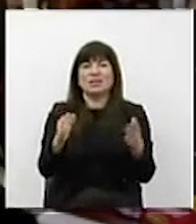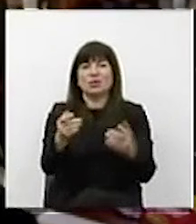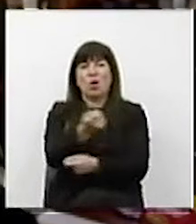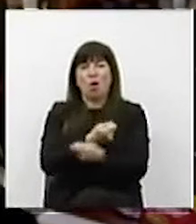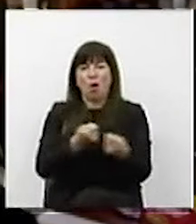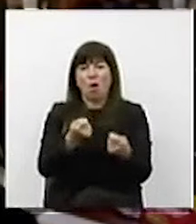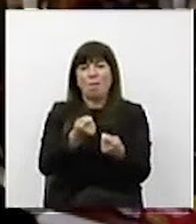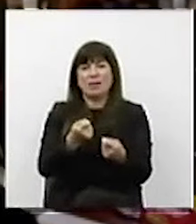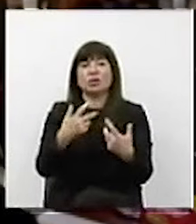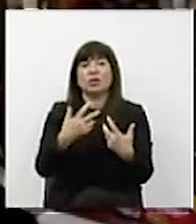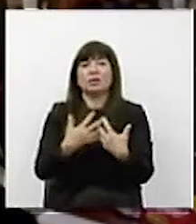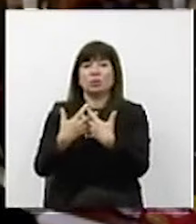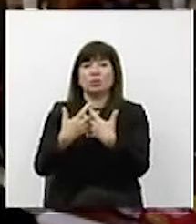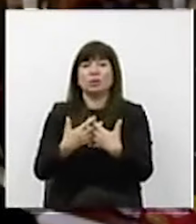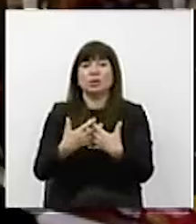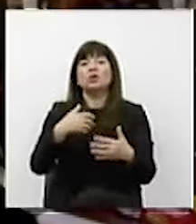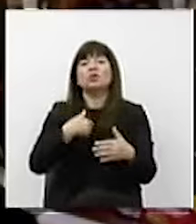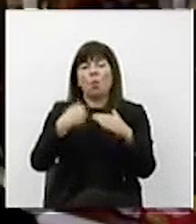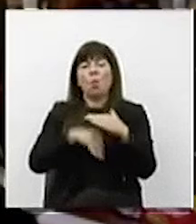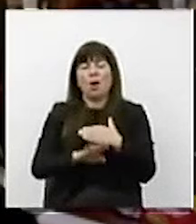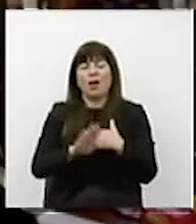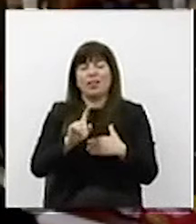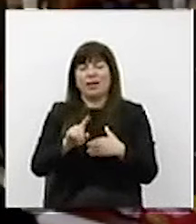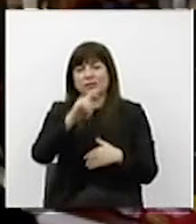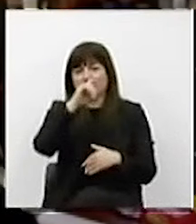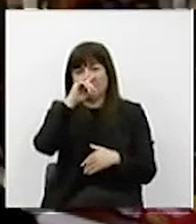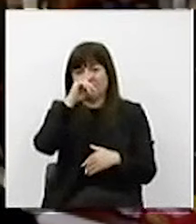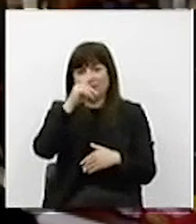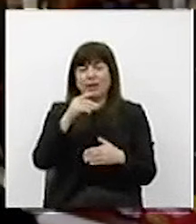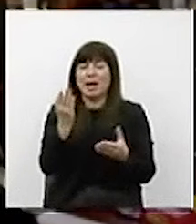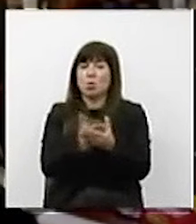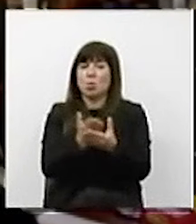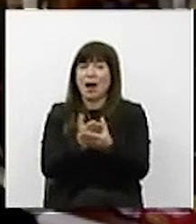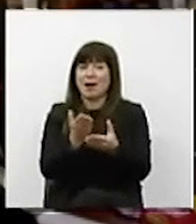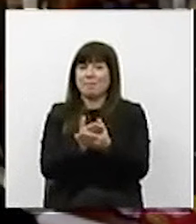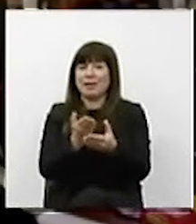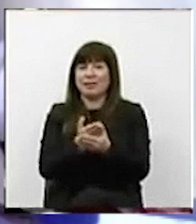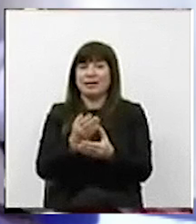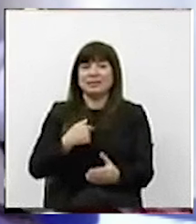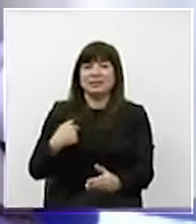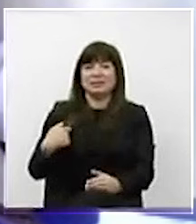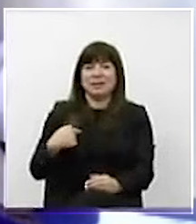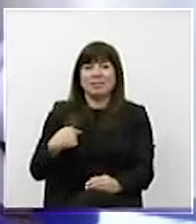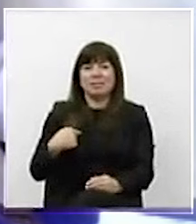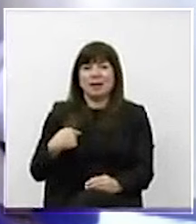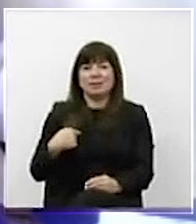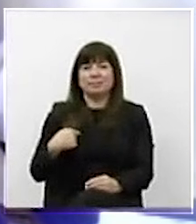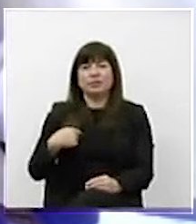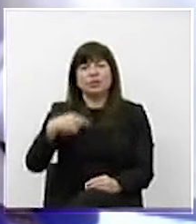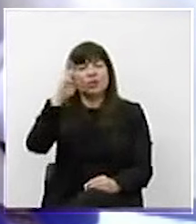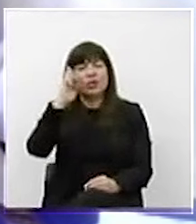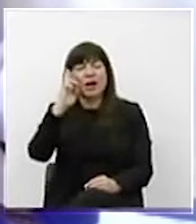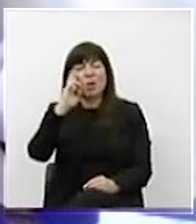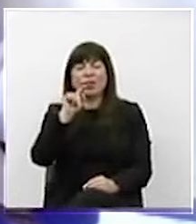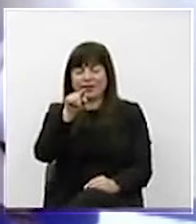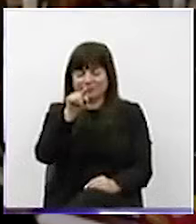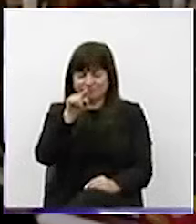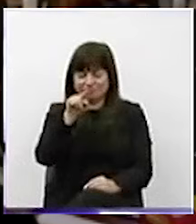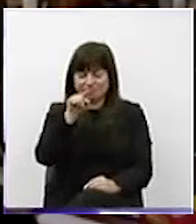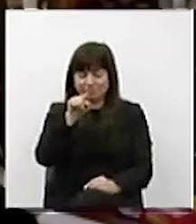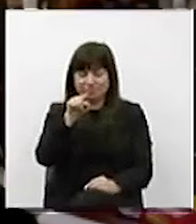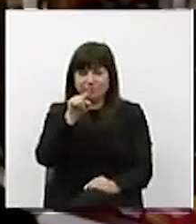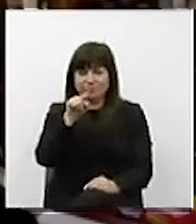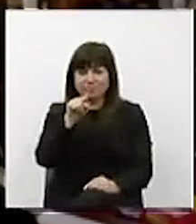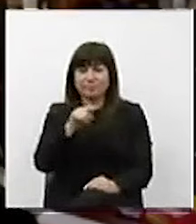Unidos. Entonces yo guardé esa cuestión en una carpeta que se llama... te lo voy a recordar.